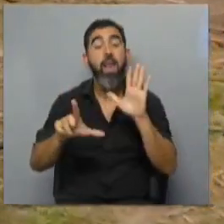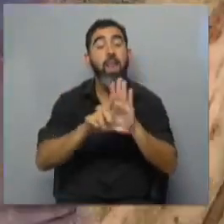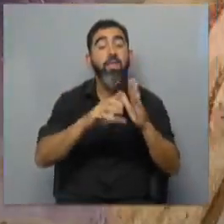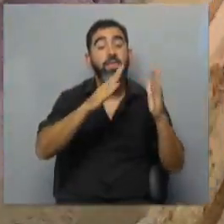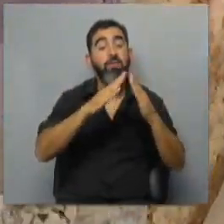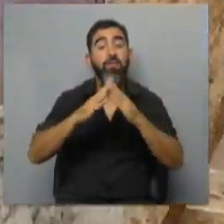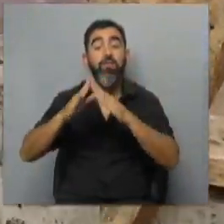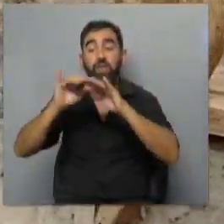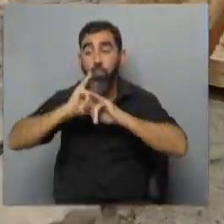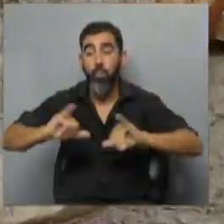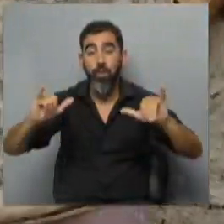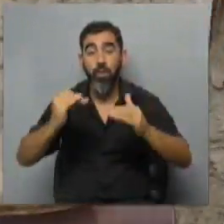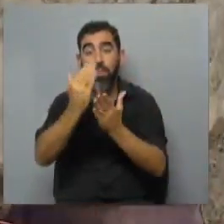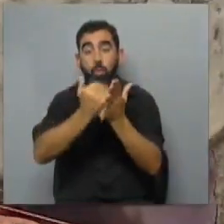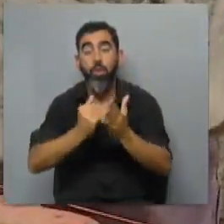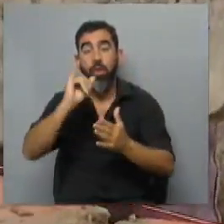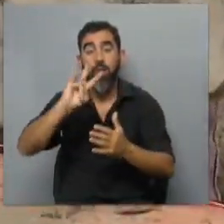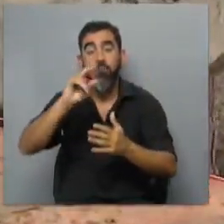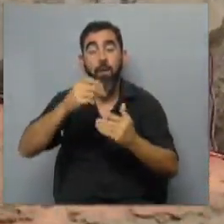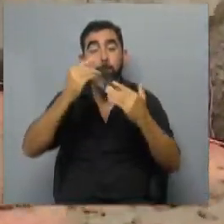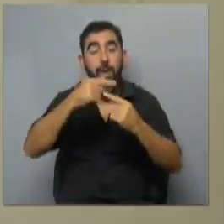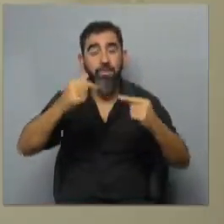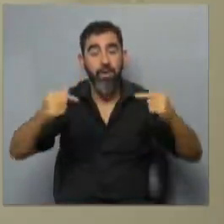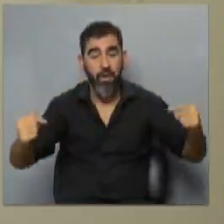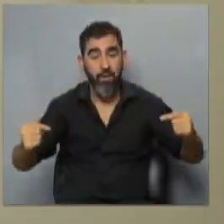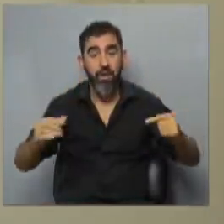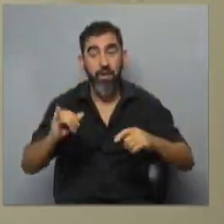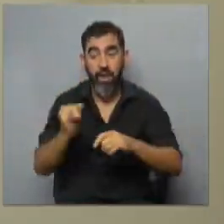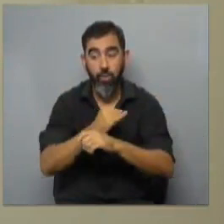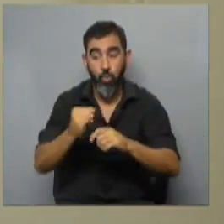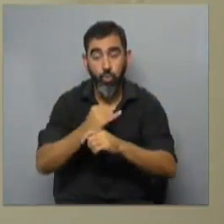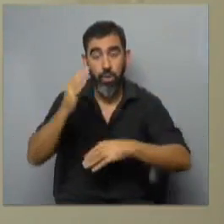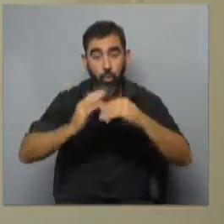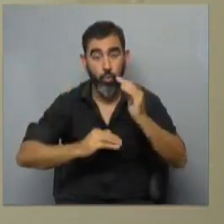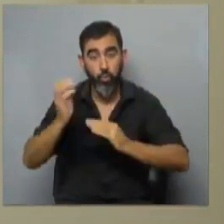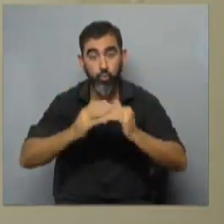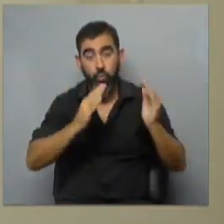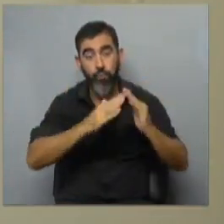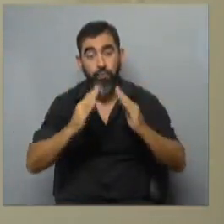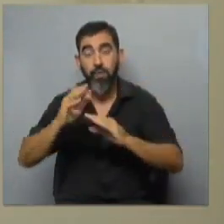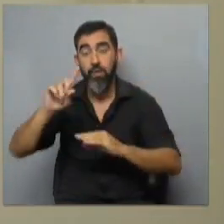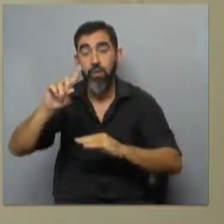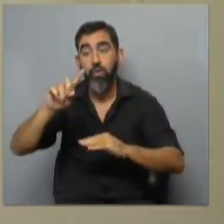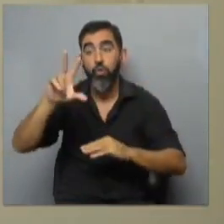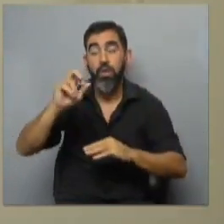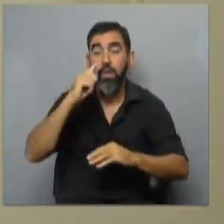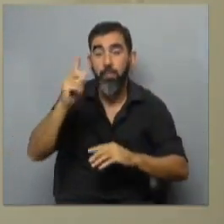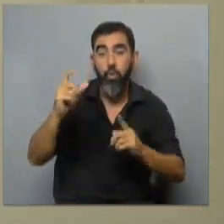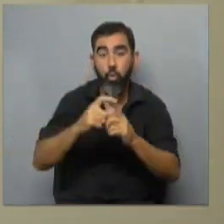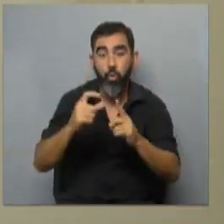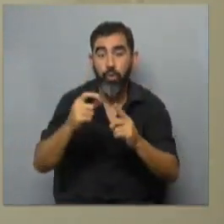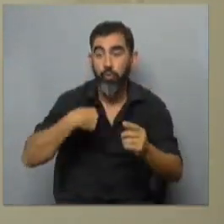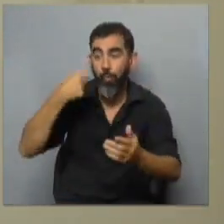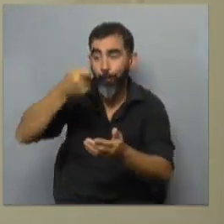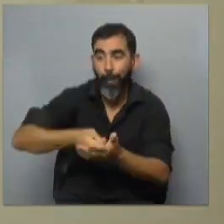promovida exonera derivan los materiales de la construcción a la industria de la construcción que construye vivienda de 130 mil dólares y nosotros